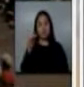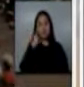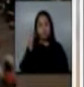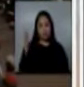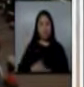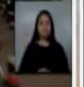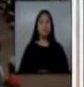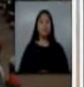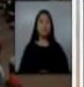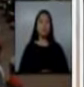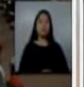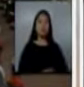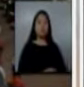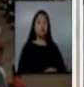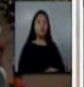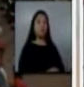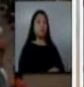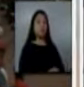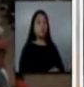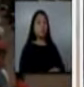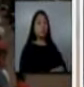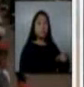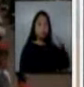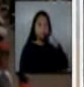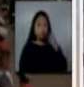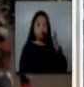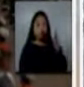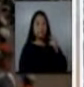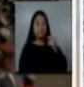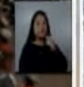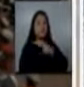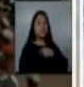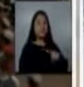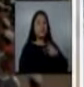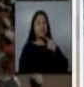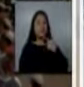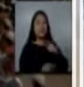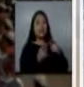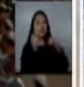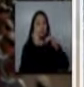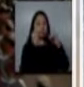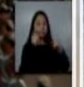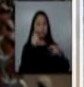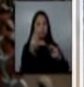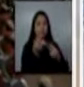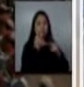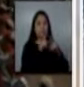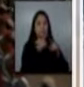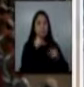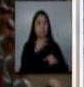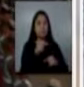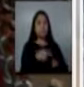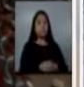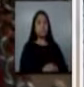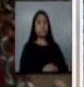la quinta calle entre la sexta y la séptima avenida. Un panorama similar se está viviendo en